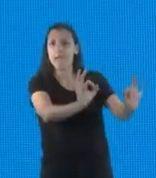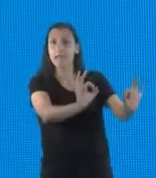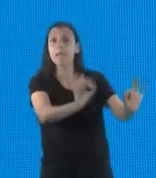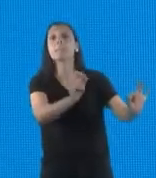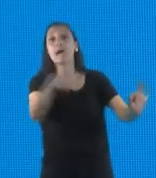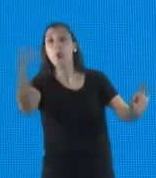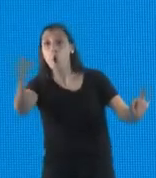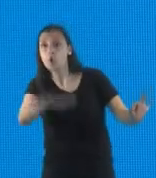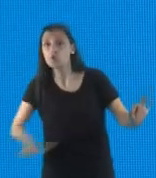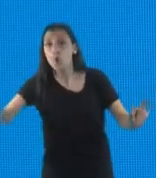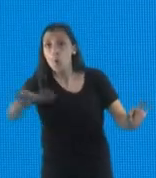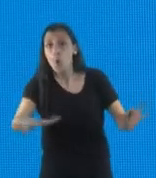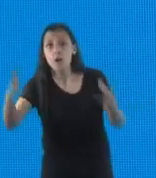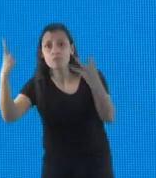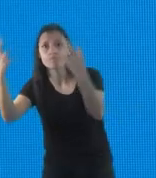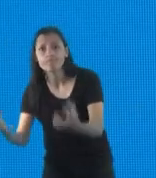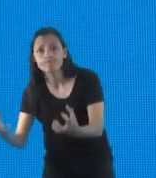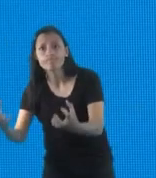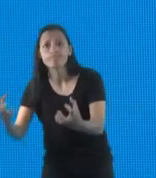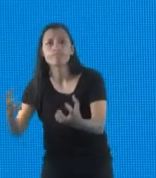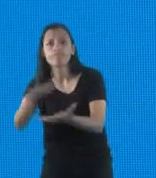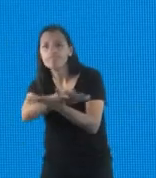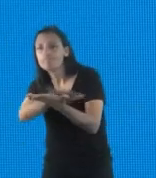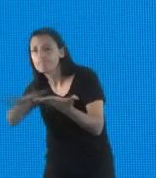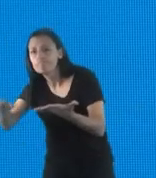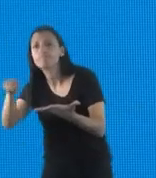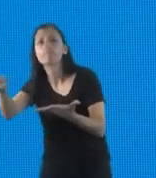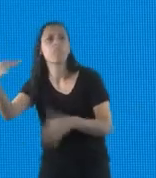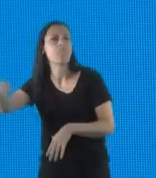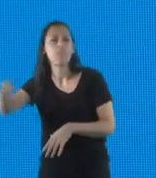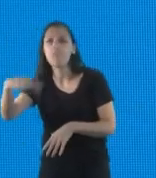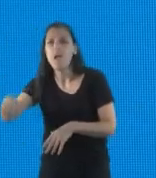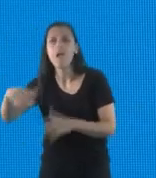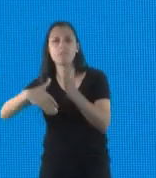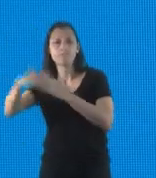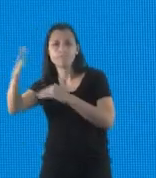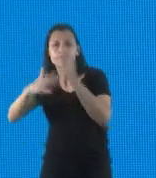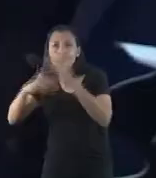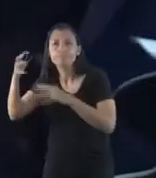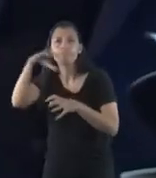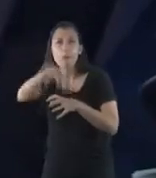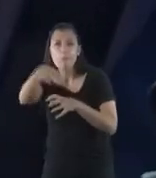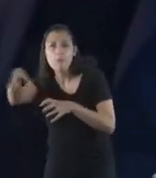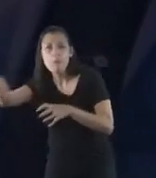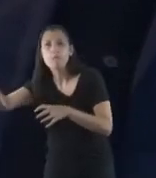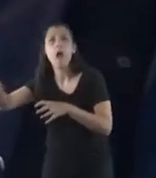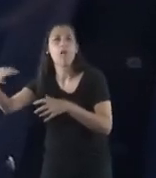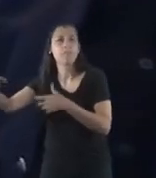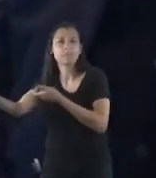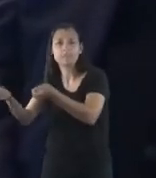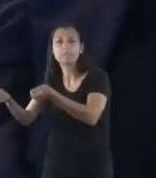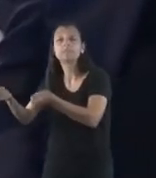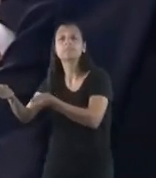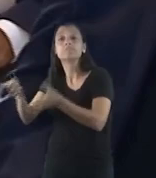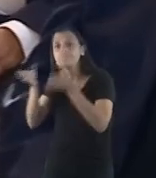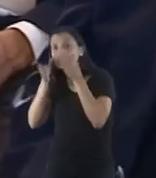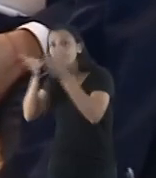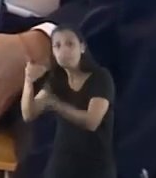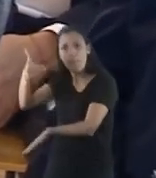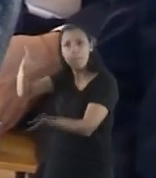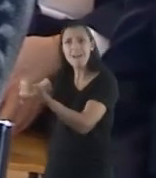Pero en aquellas zonas áridas donde tiene que haber infraestructura e inversión del